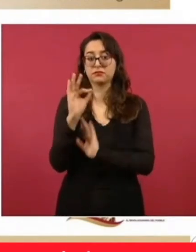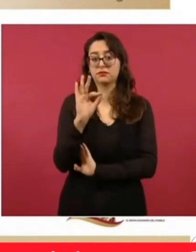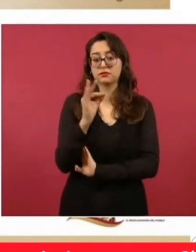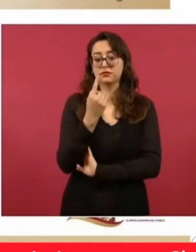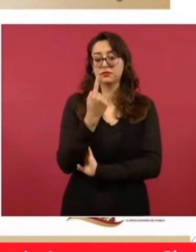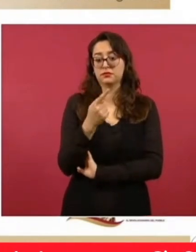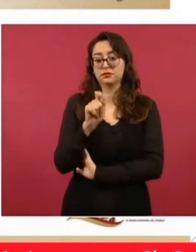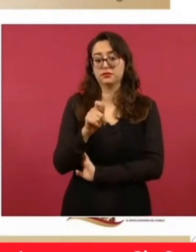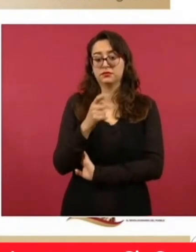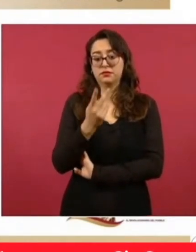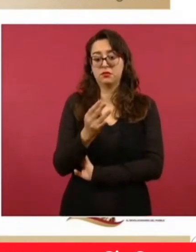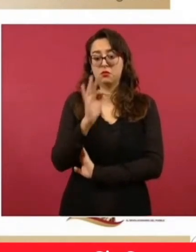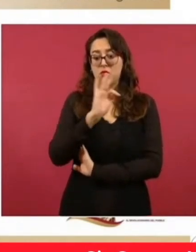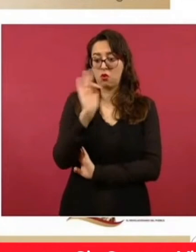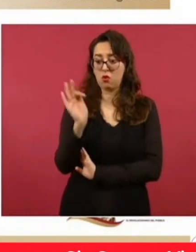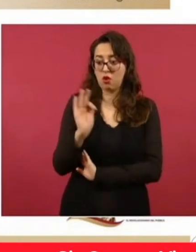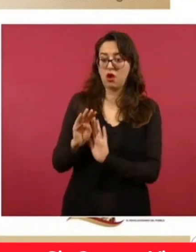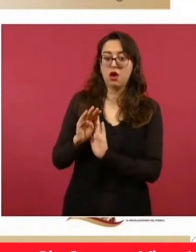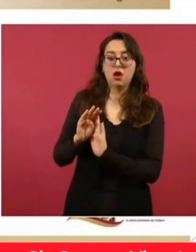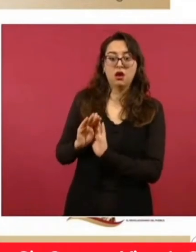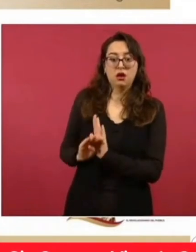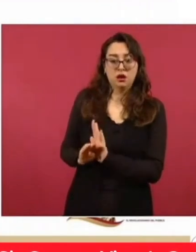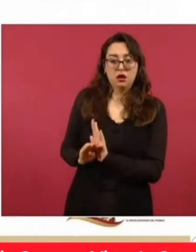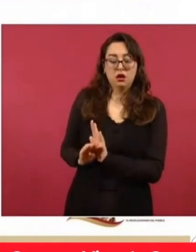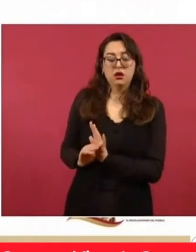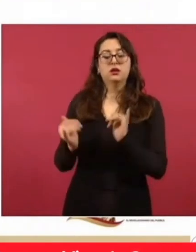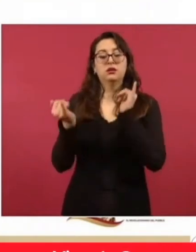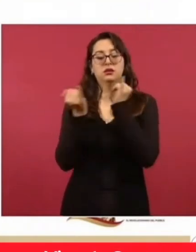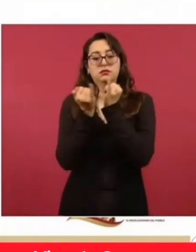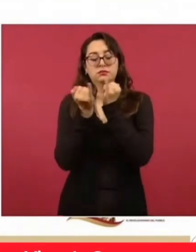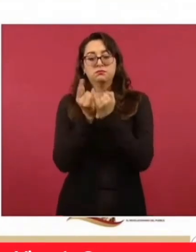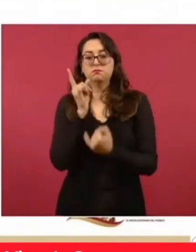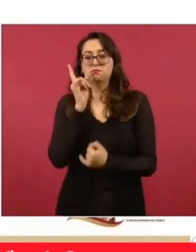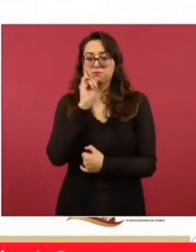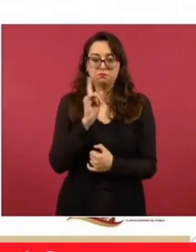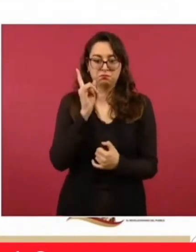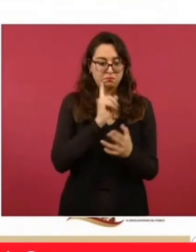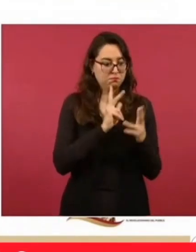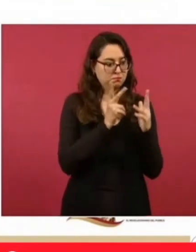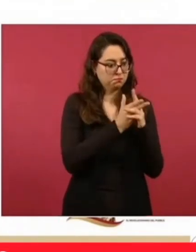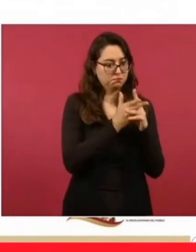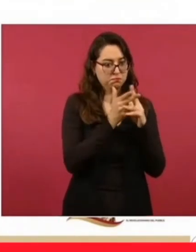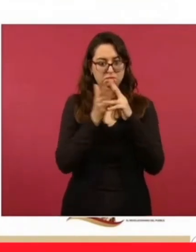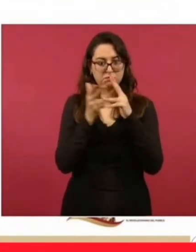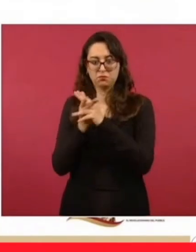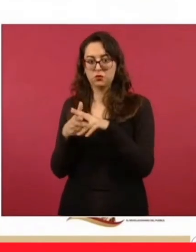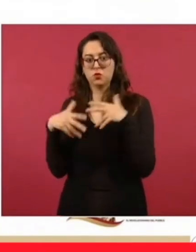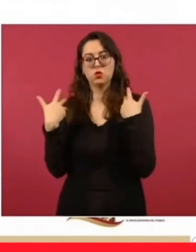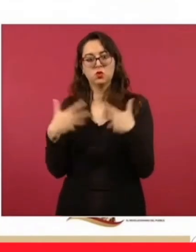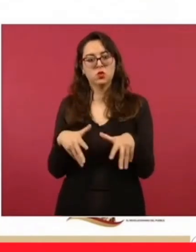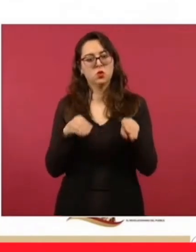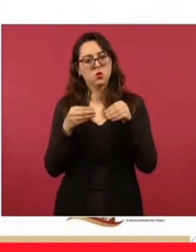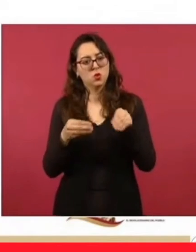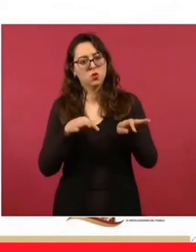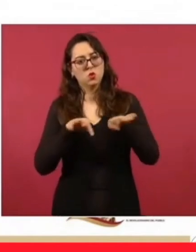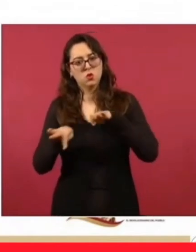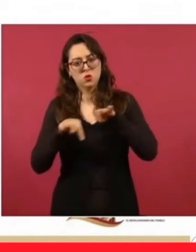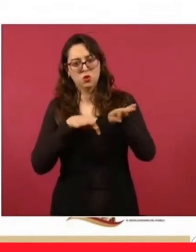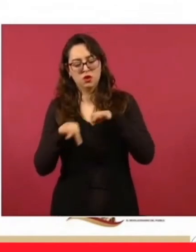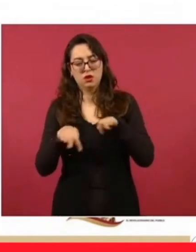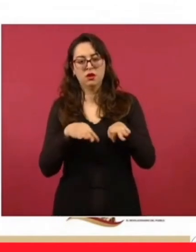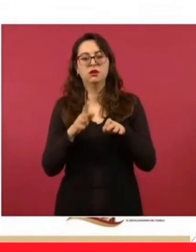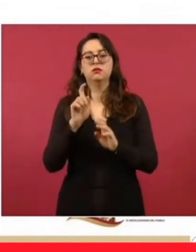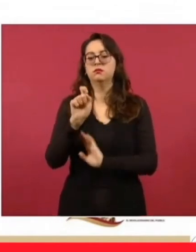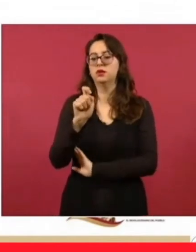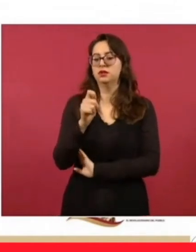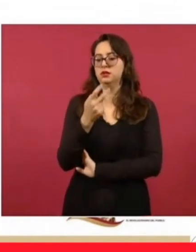punto dos también en el caso de los feminicidios el trabajo que se ha desarrollado es a la